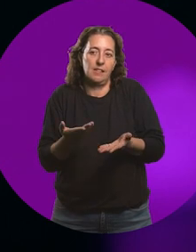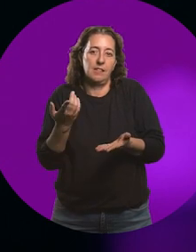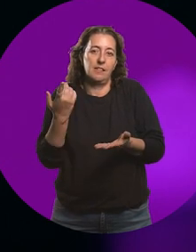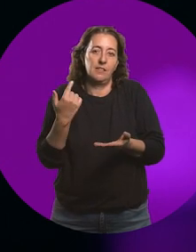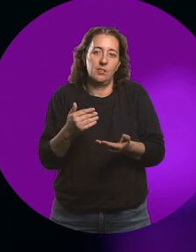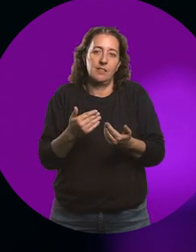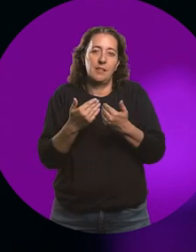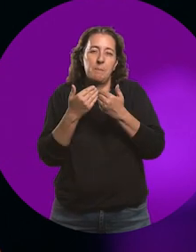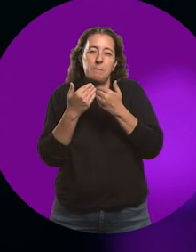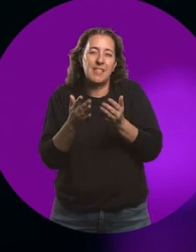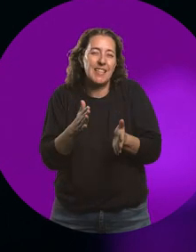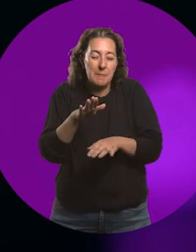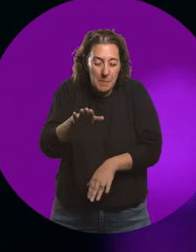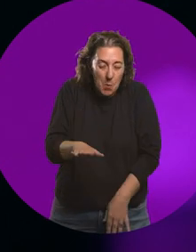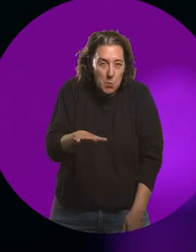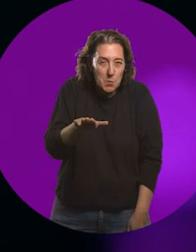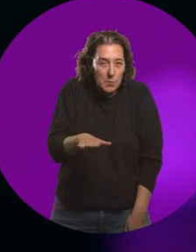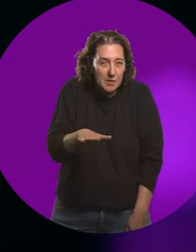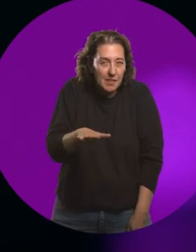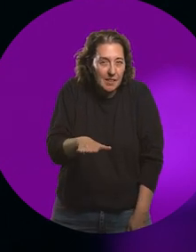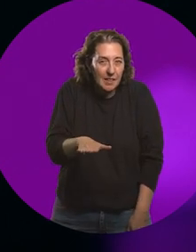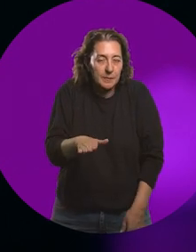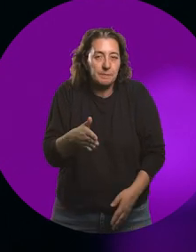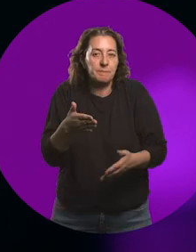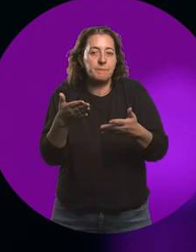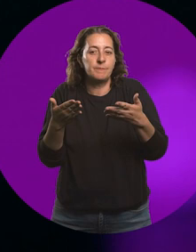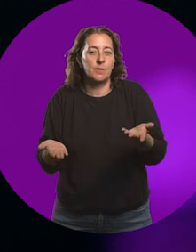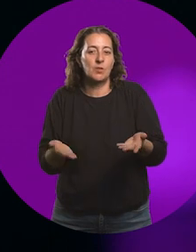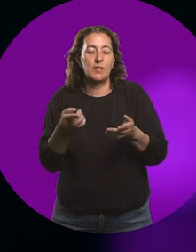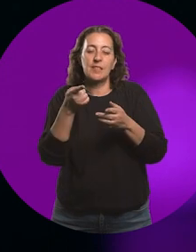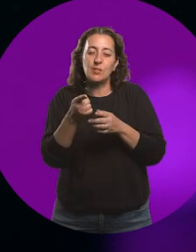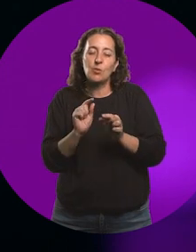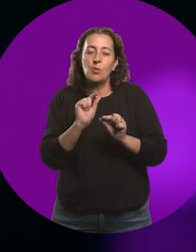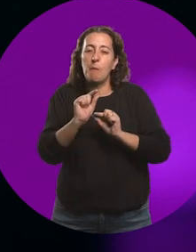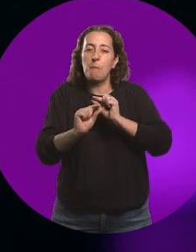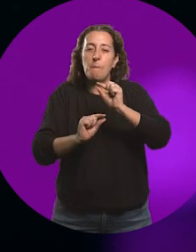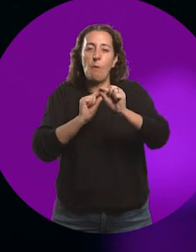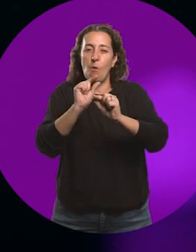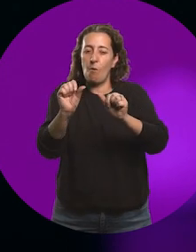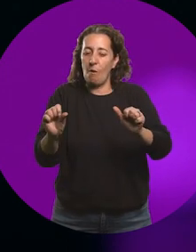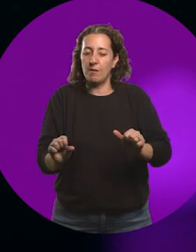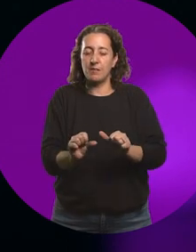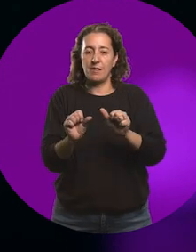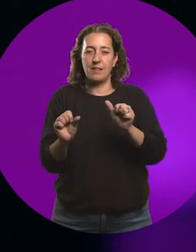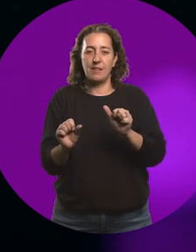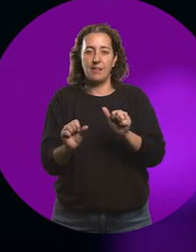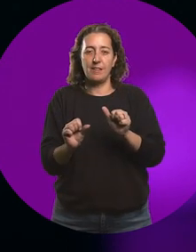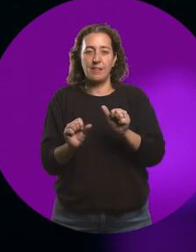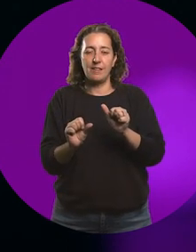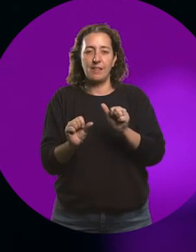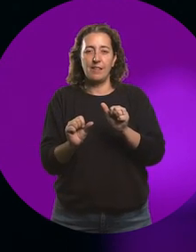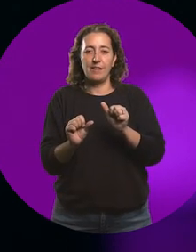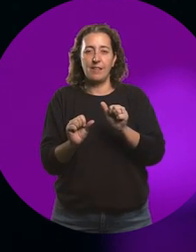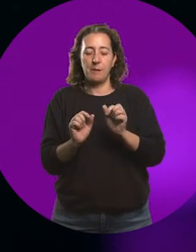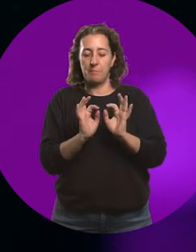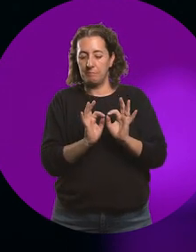empieza desde una edad tan temprana, esa estructura se va construyendo muy de a poquito